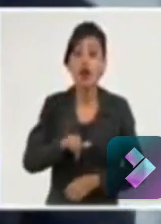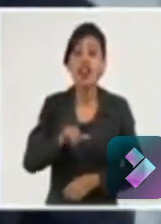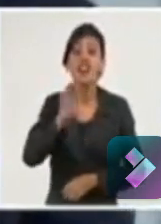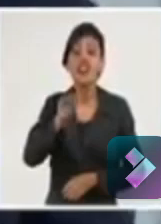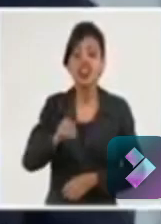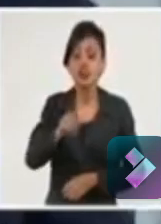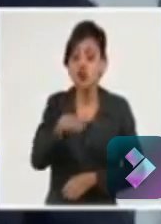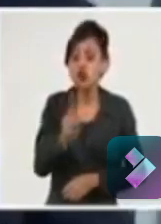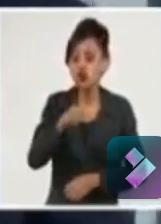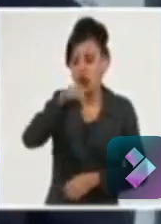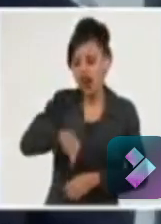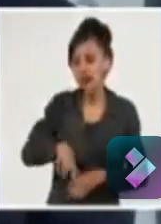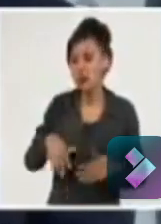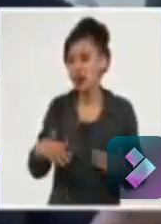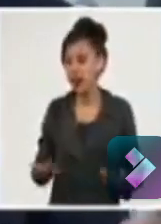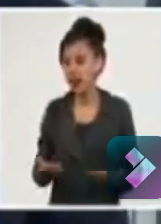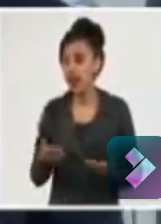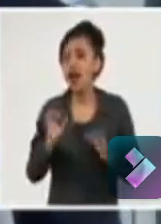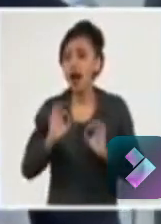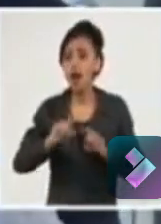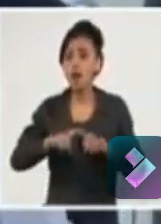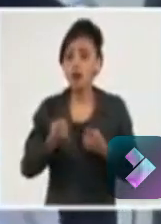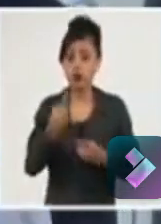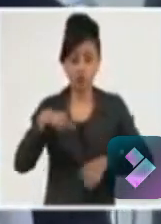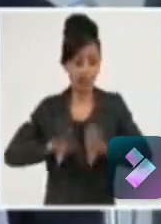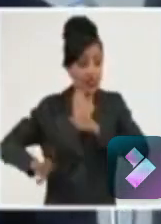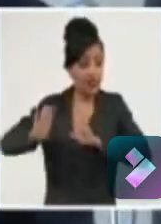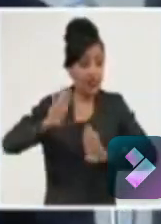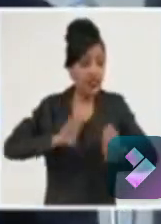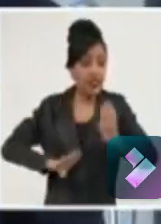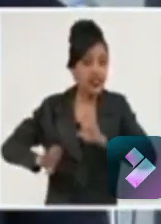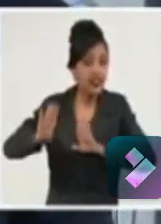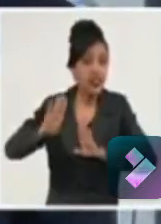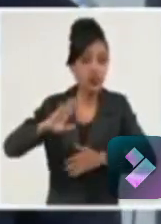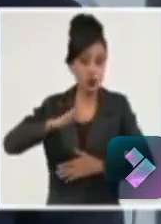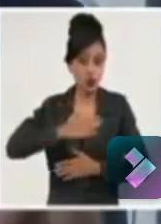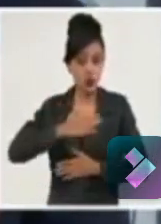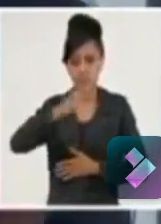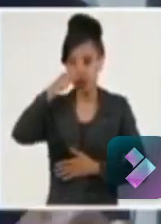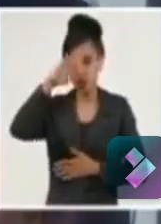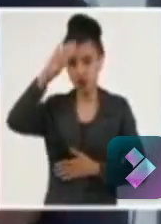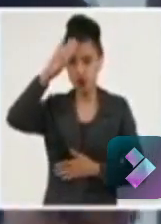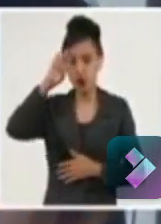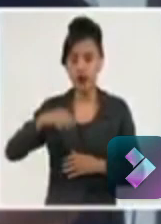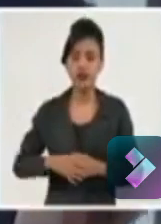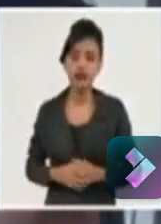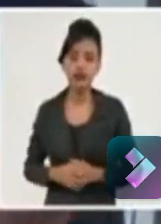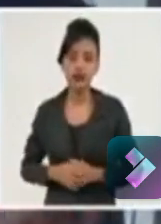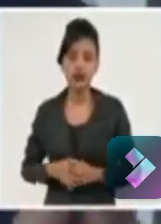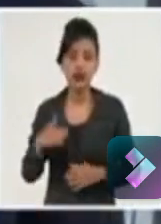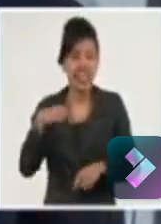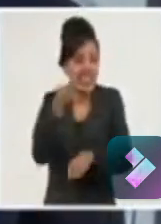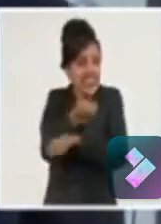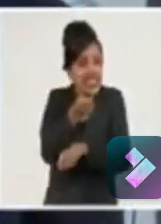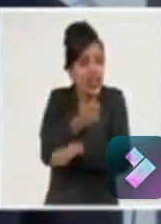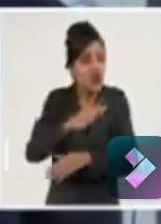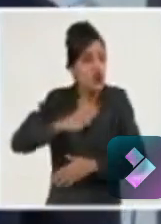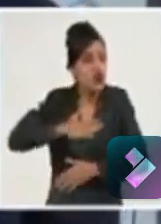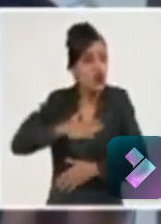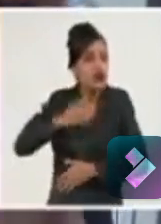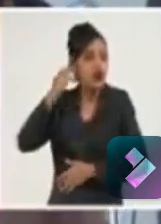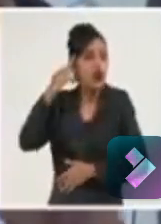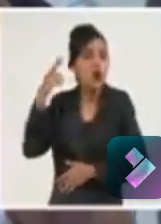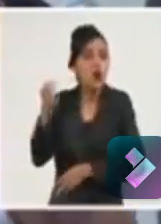Nos hace patriota lo que defendemos, como lo que le estamos defendiendo hoy. enseñarle nuestra memoria